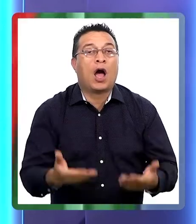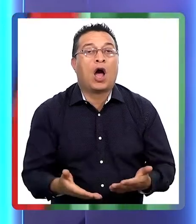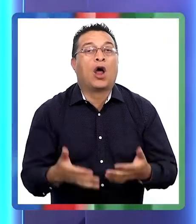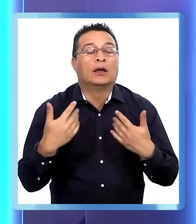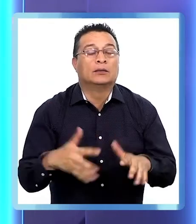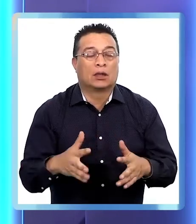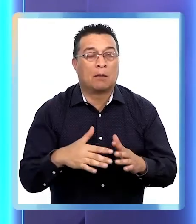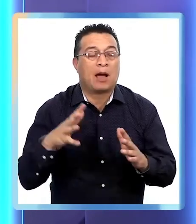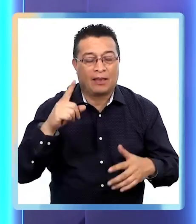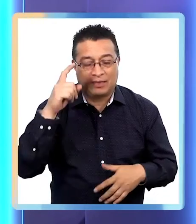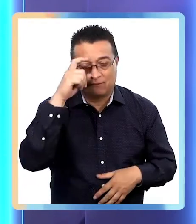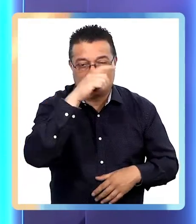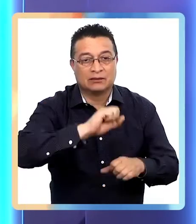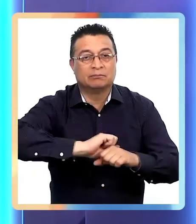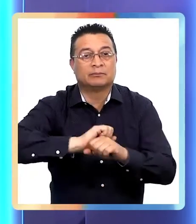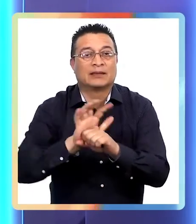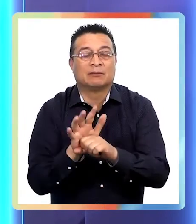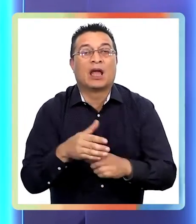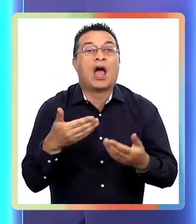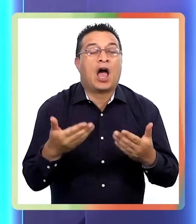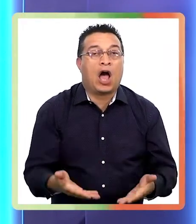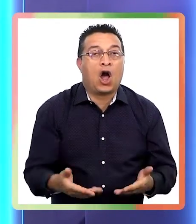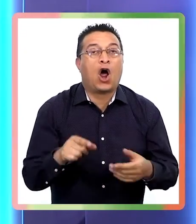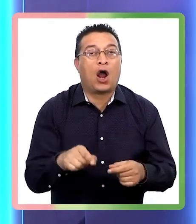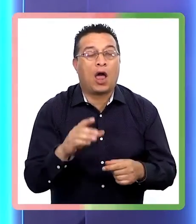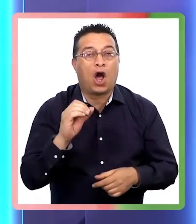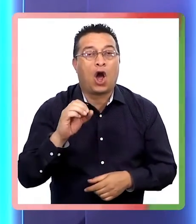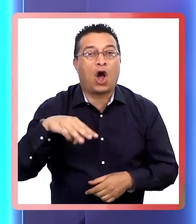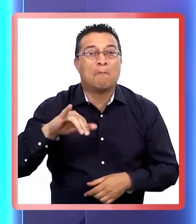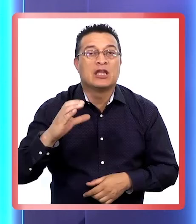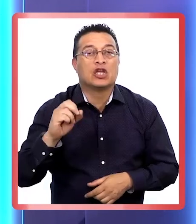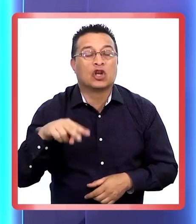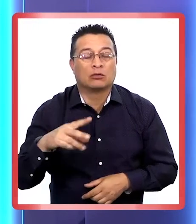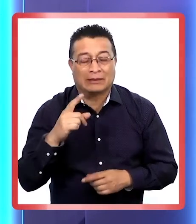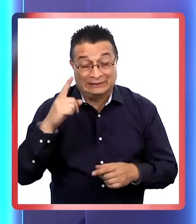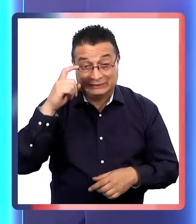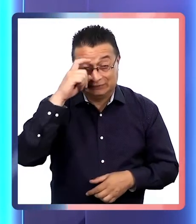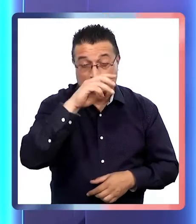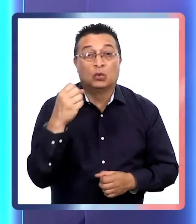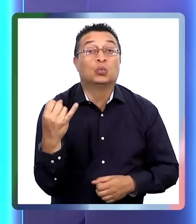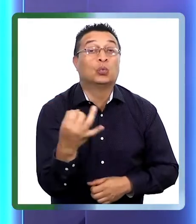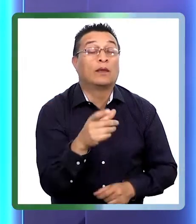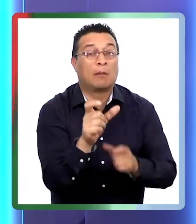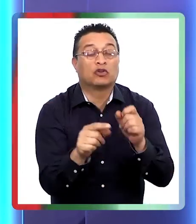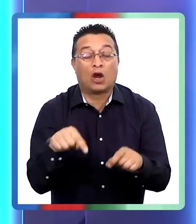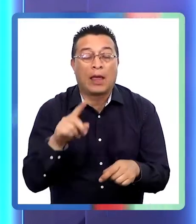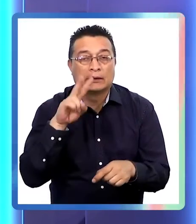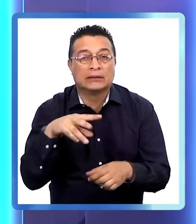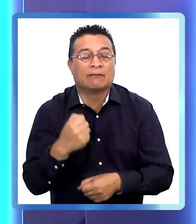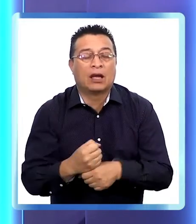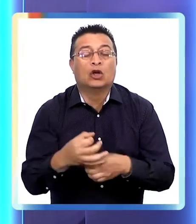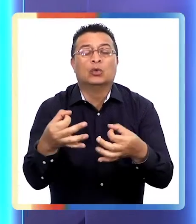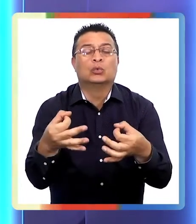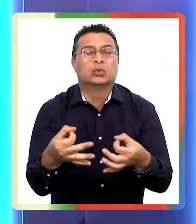Efectivamente, pasada, usted dice, la etapa más dura de la pandemia, aunque esta variante Ómicron nos tiene muy complicado. ¿Cuántas personas están hoy día sin empleo? ¿Y